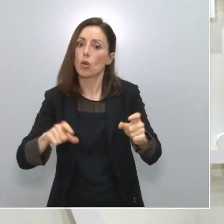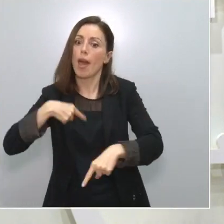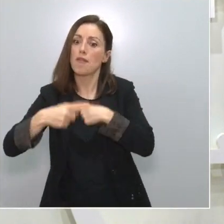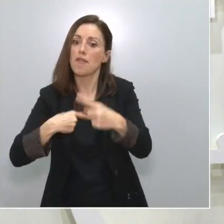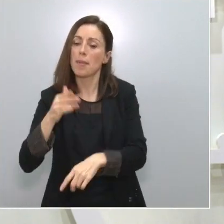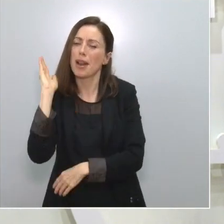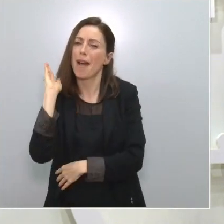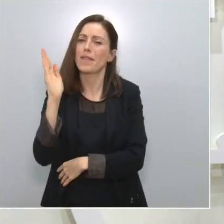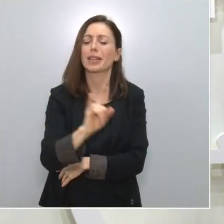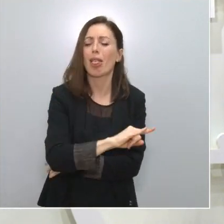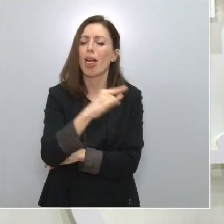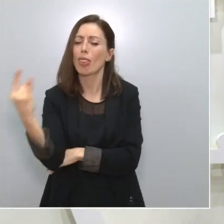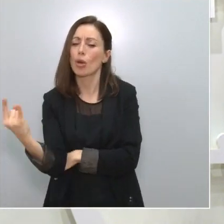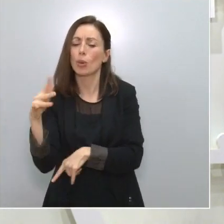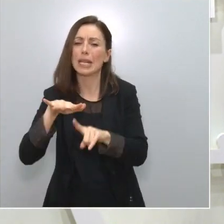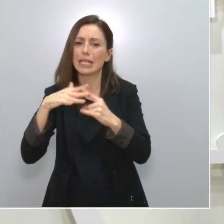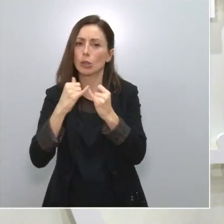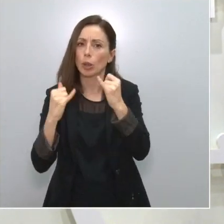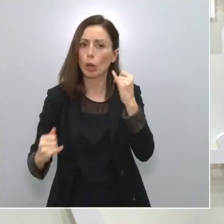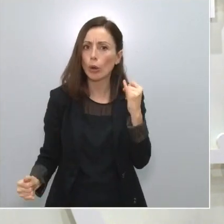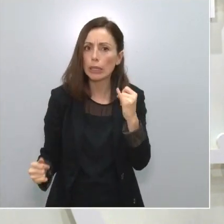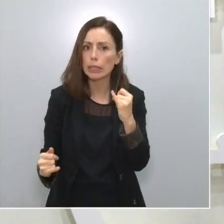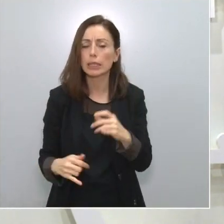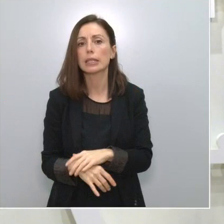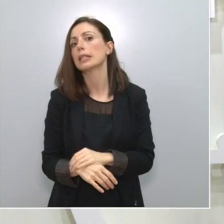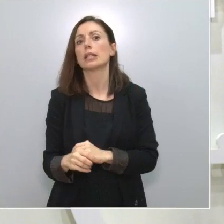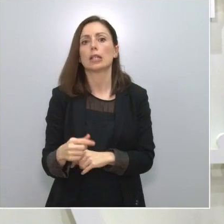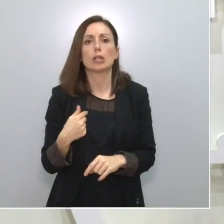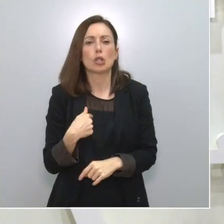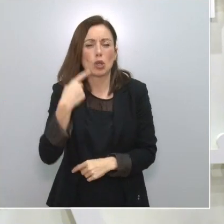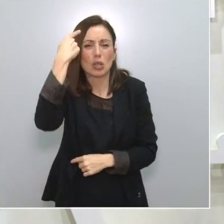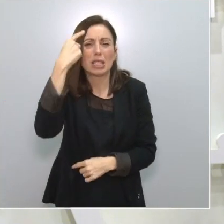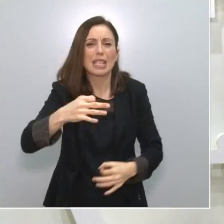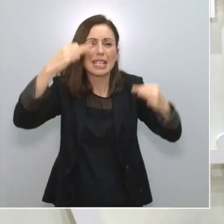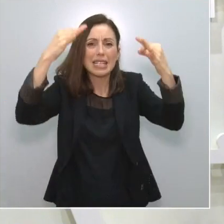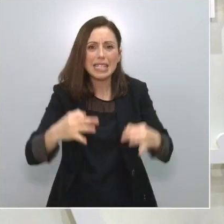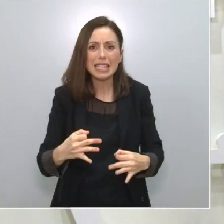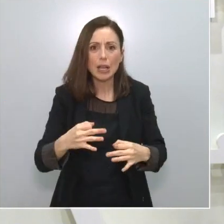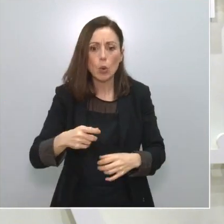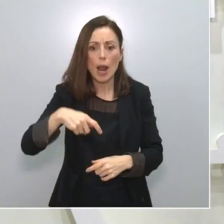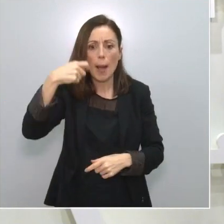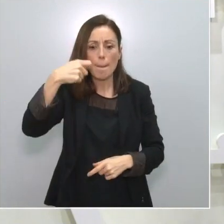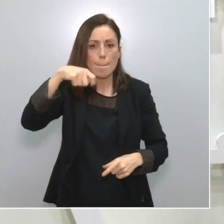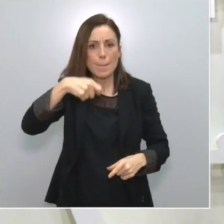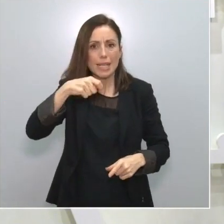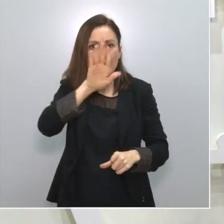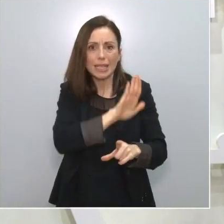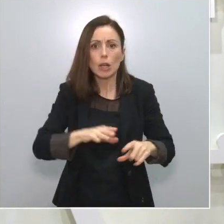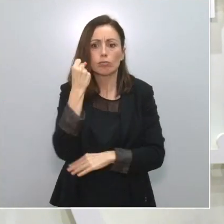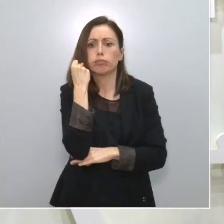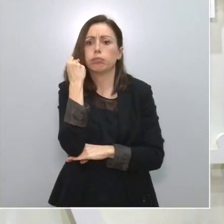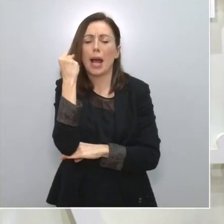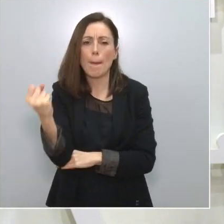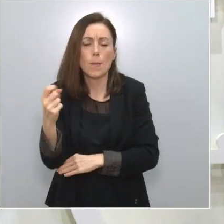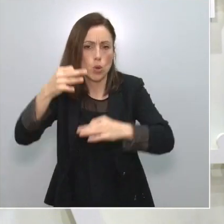van a ver más afectadas por esta crisis, yo estoy convencido de que tendría el respaldo de la inmensa mayoría de presidentes autonómicos, pero si no